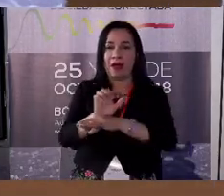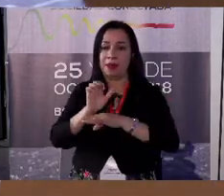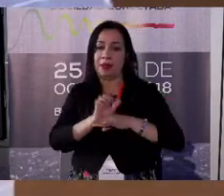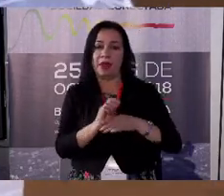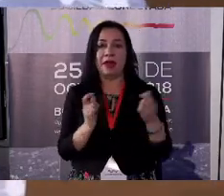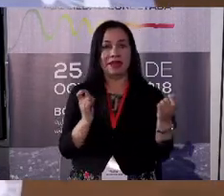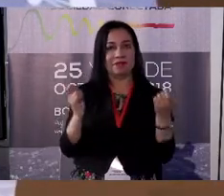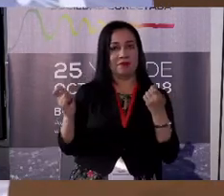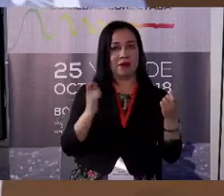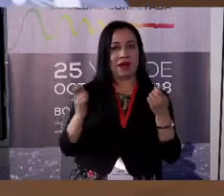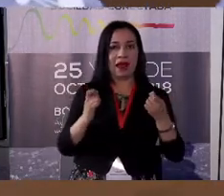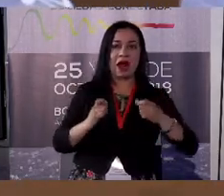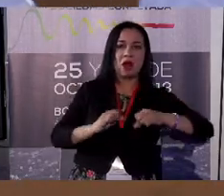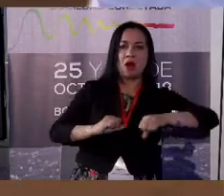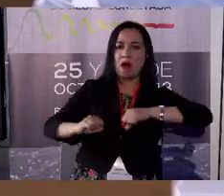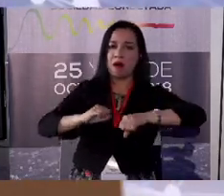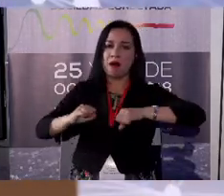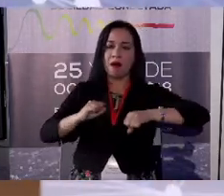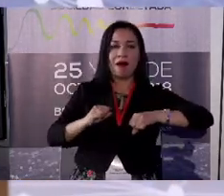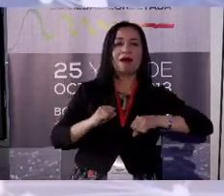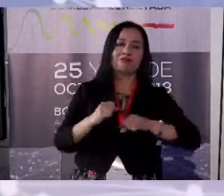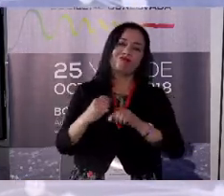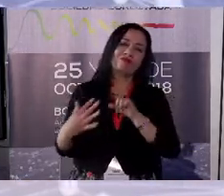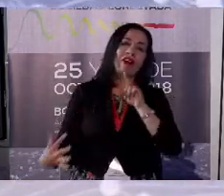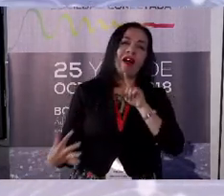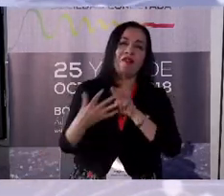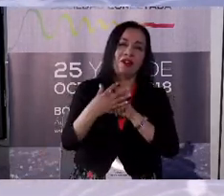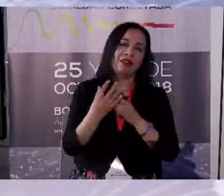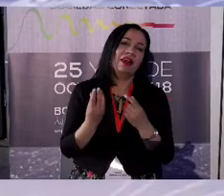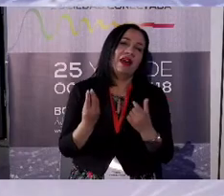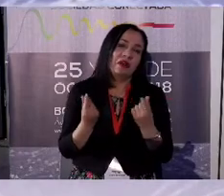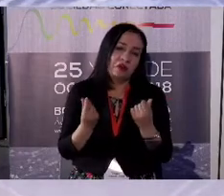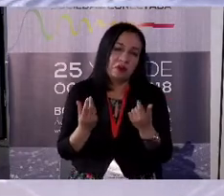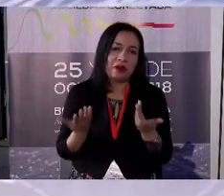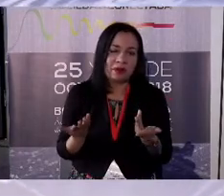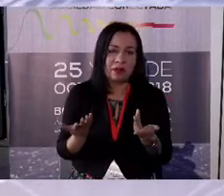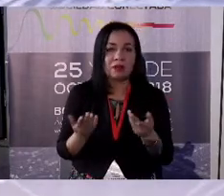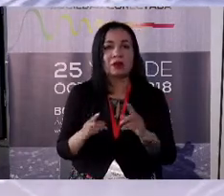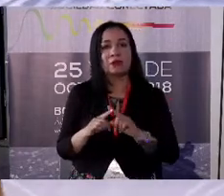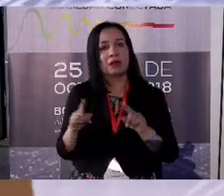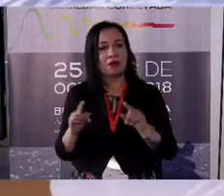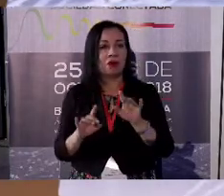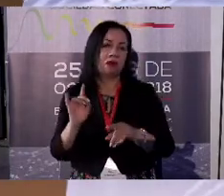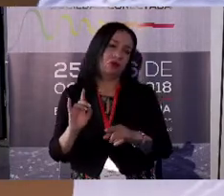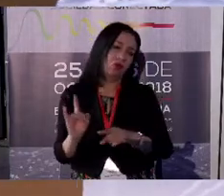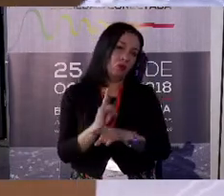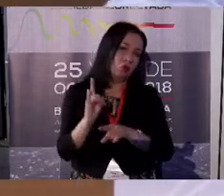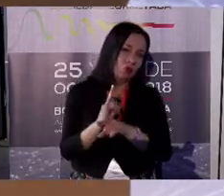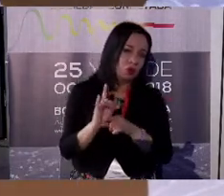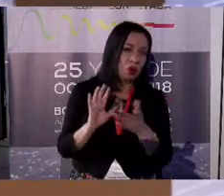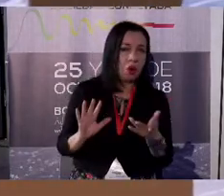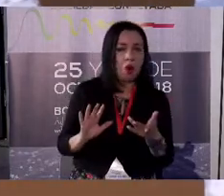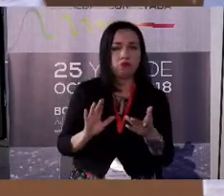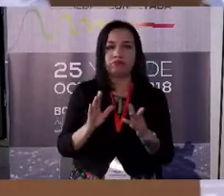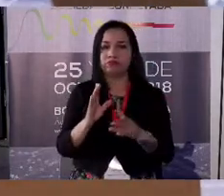pero también hay razones para creer que efectivamente en algunos casos o se ha abusado o se ha